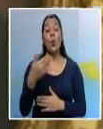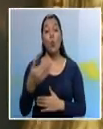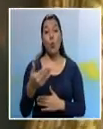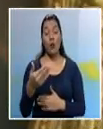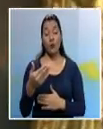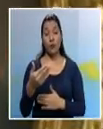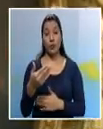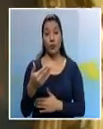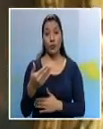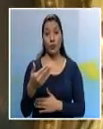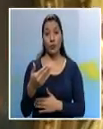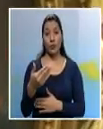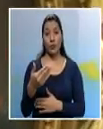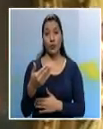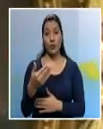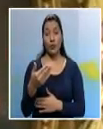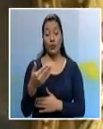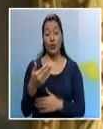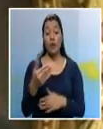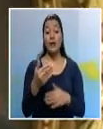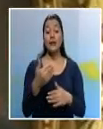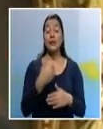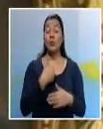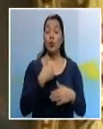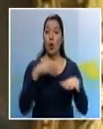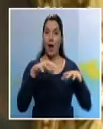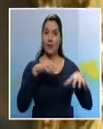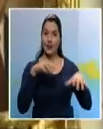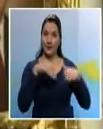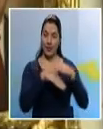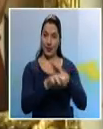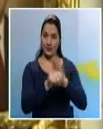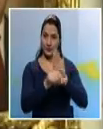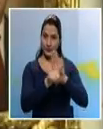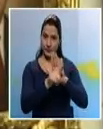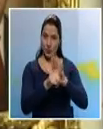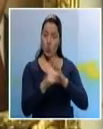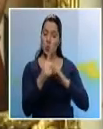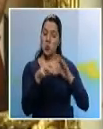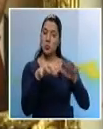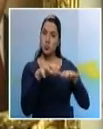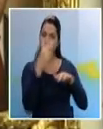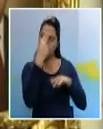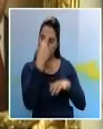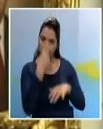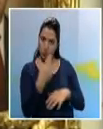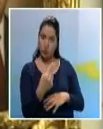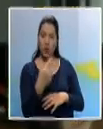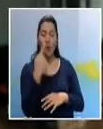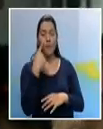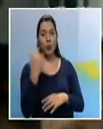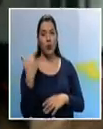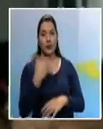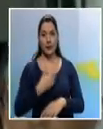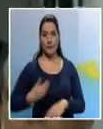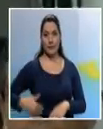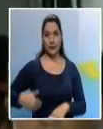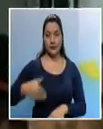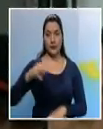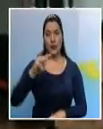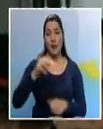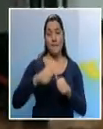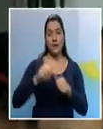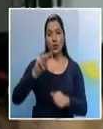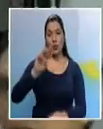realizó también en la Asamblea Legislativa un acto en honor a la capilla ardiente al expresidente Monje